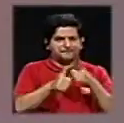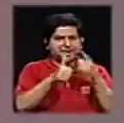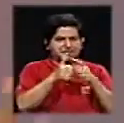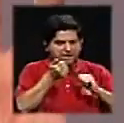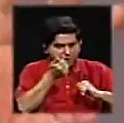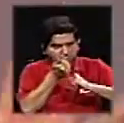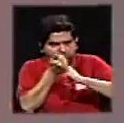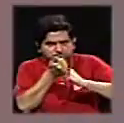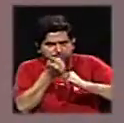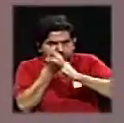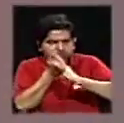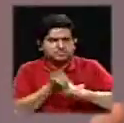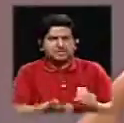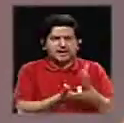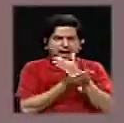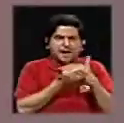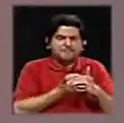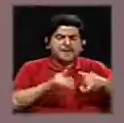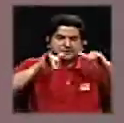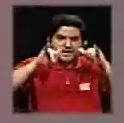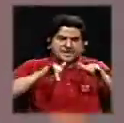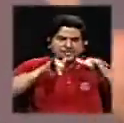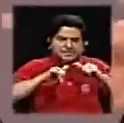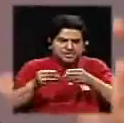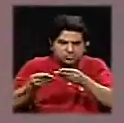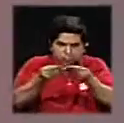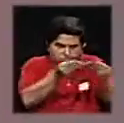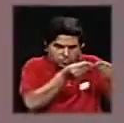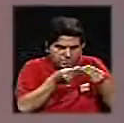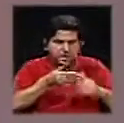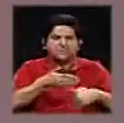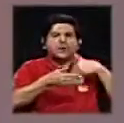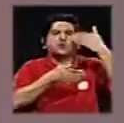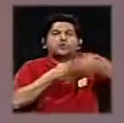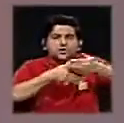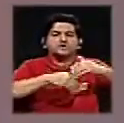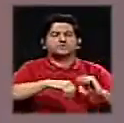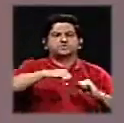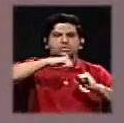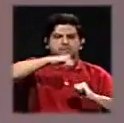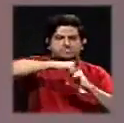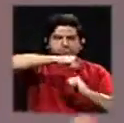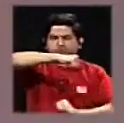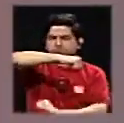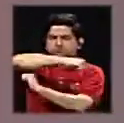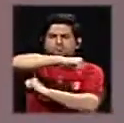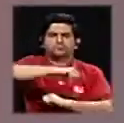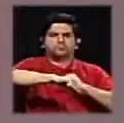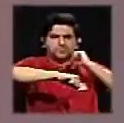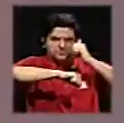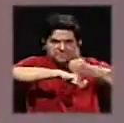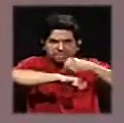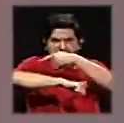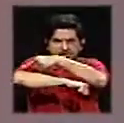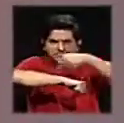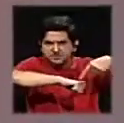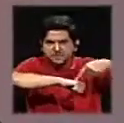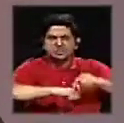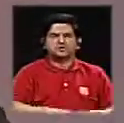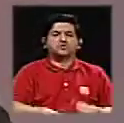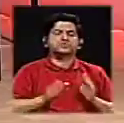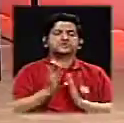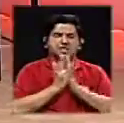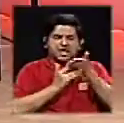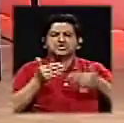primero lo que quedó del relleno, después poner los puentes y ya después abrir el paso al tránsito con mayor seguridad. ¿Ese